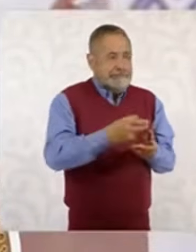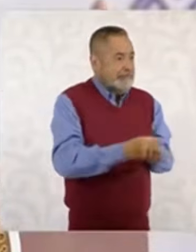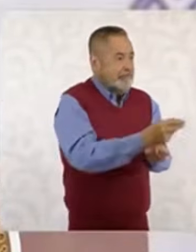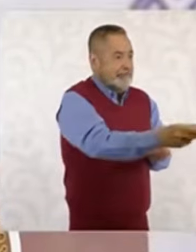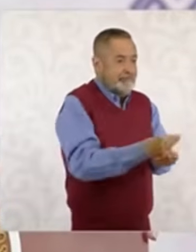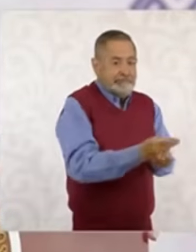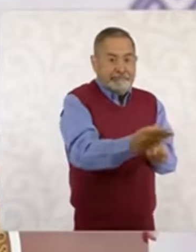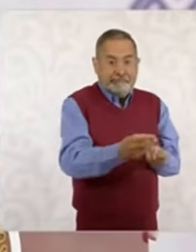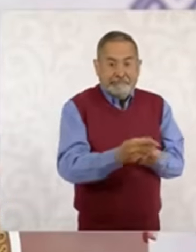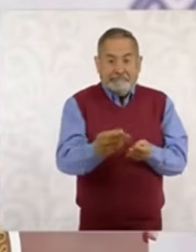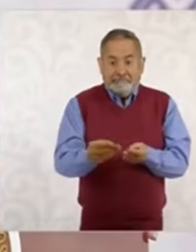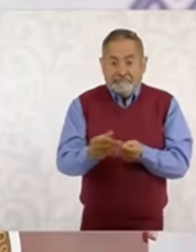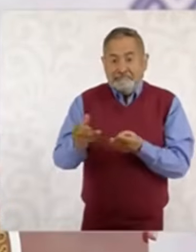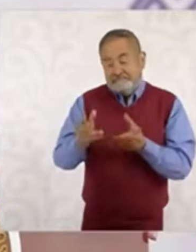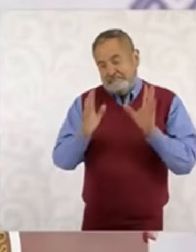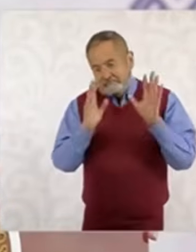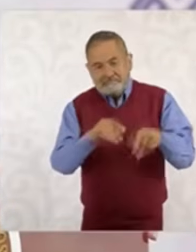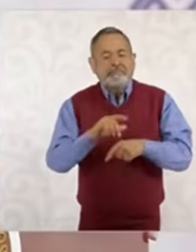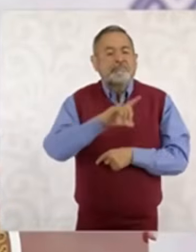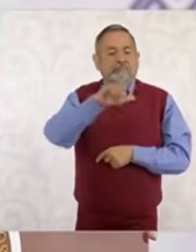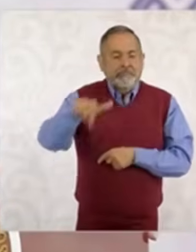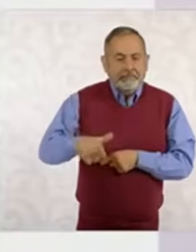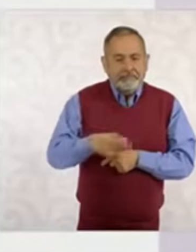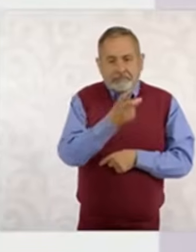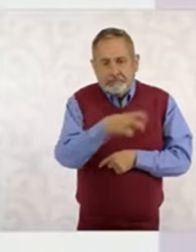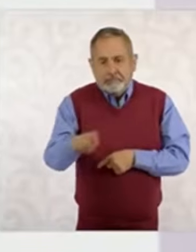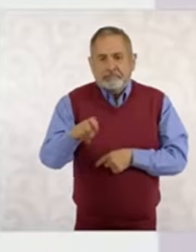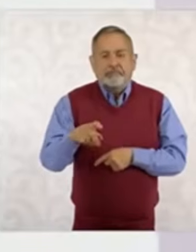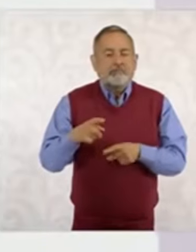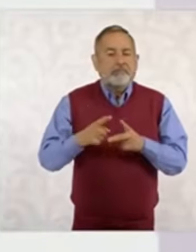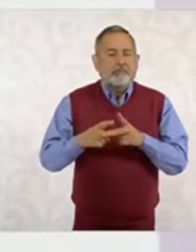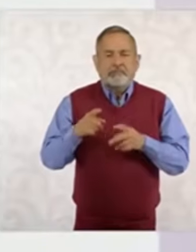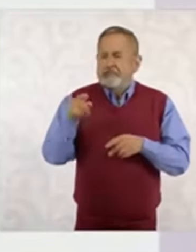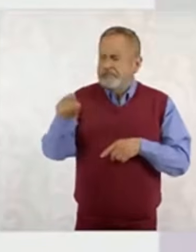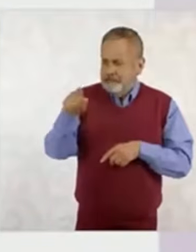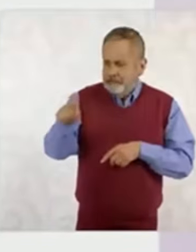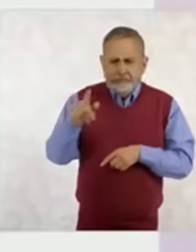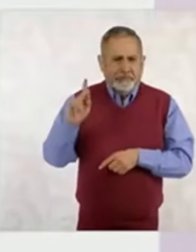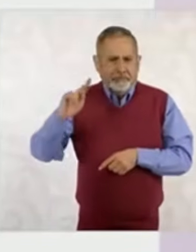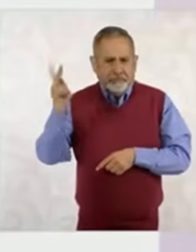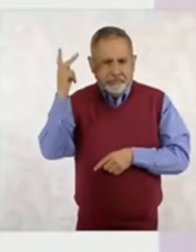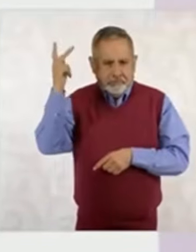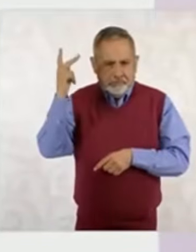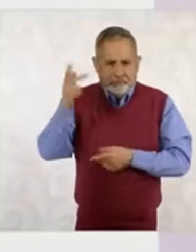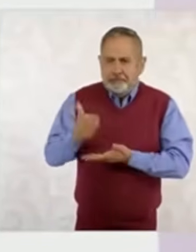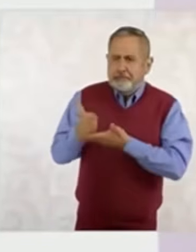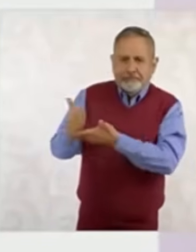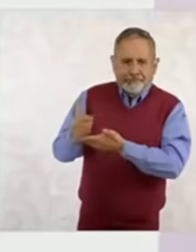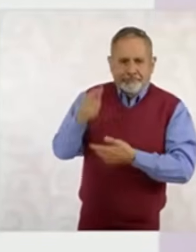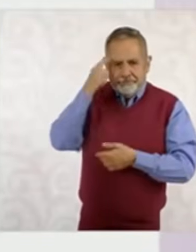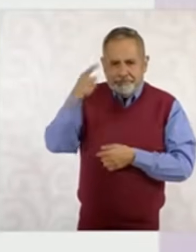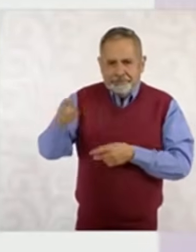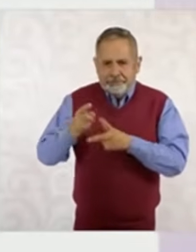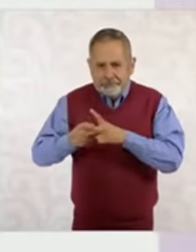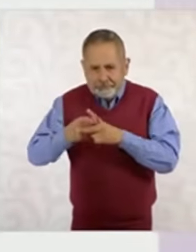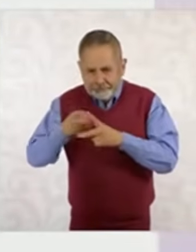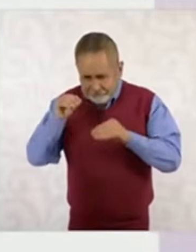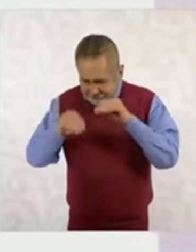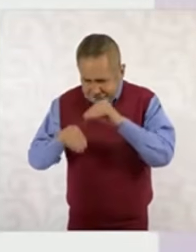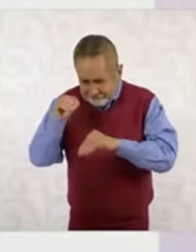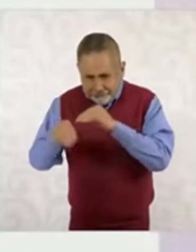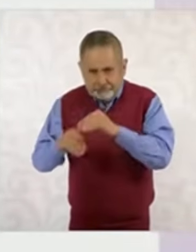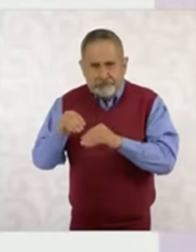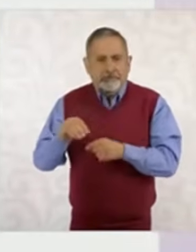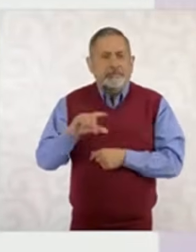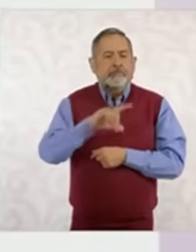Después trabajé en matemática educativa en el Poli, ayudando a hacer contenidos,